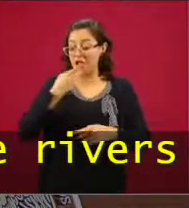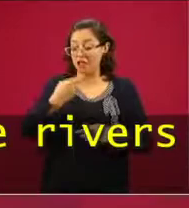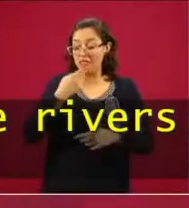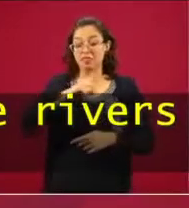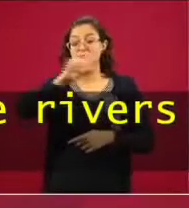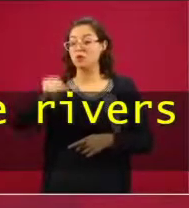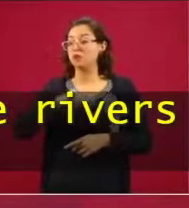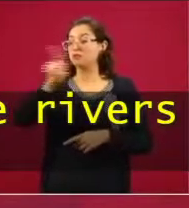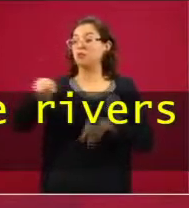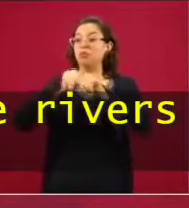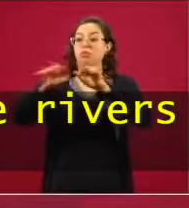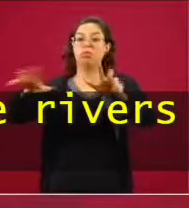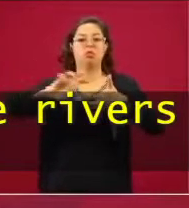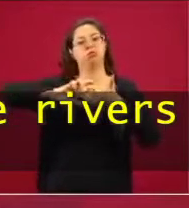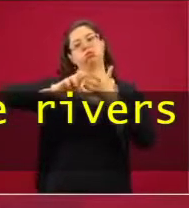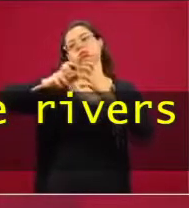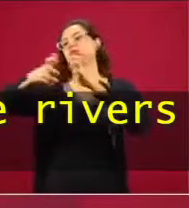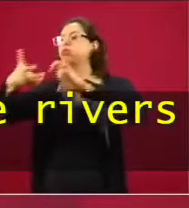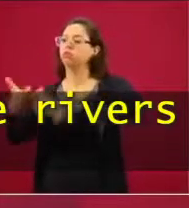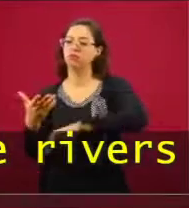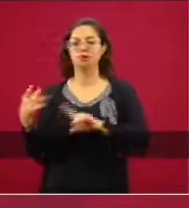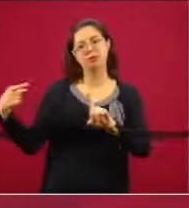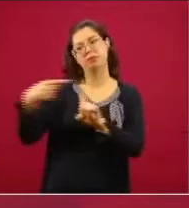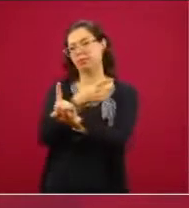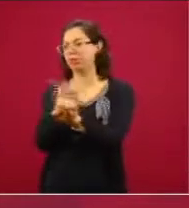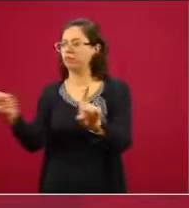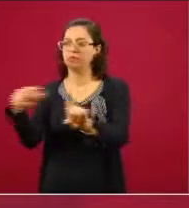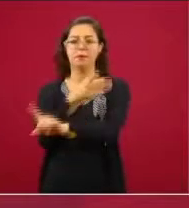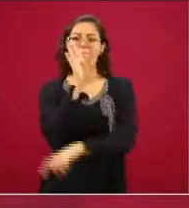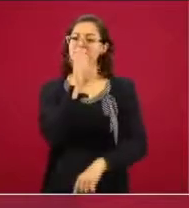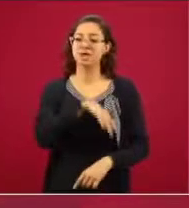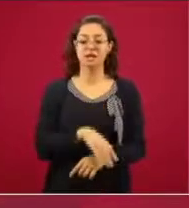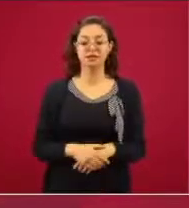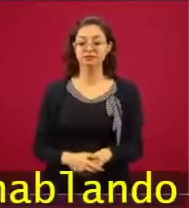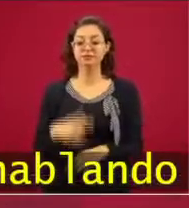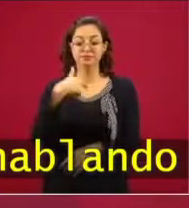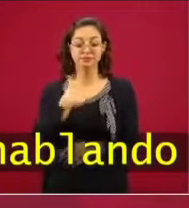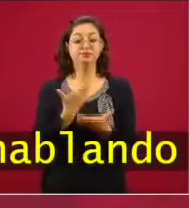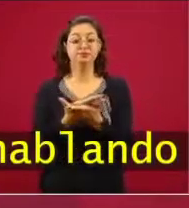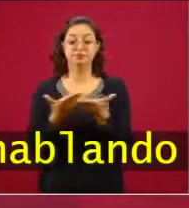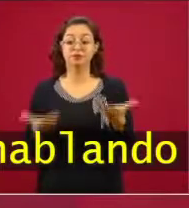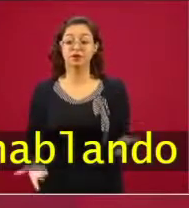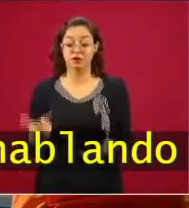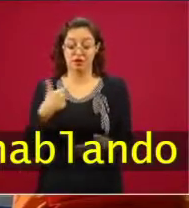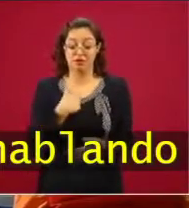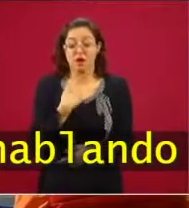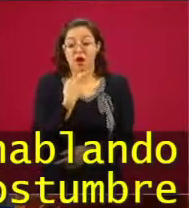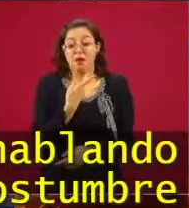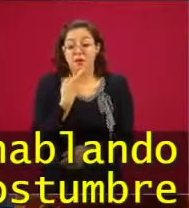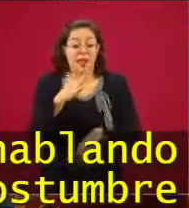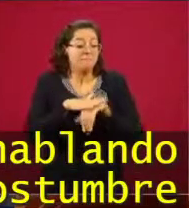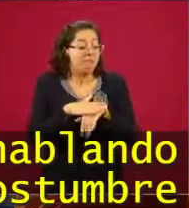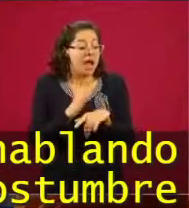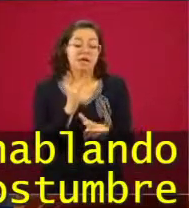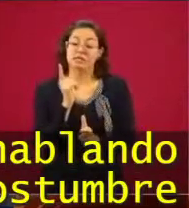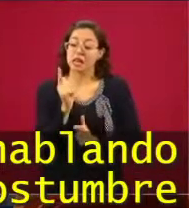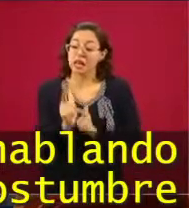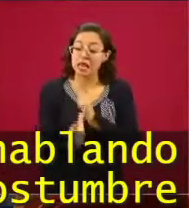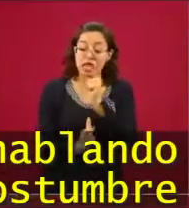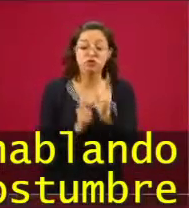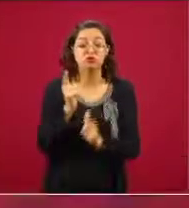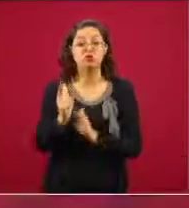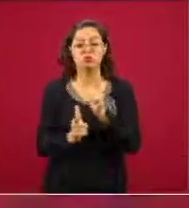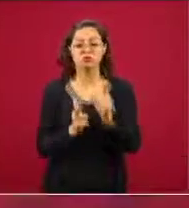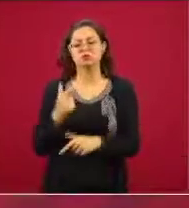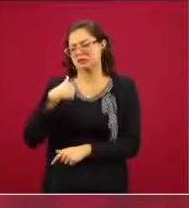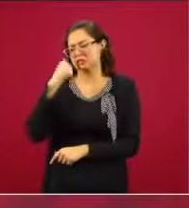tergiversando, todo. Por eso ahora, repito, estoy hablando hasta más despacio que de costumbre.